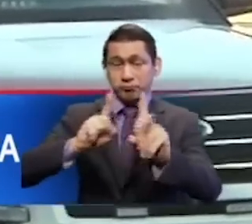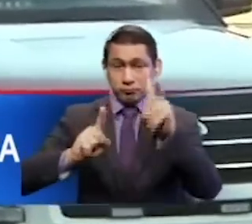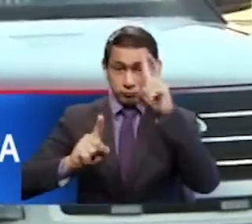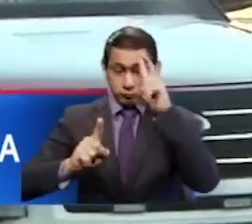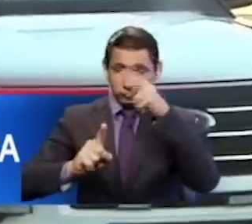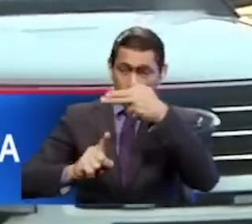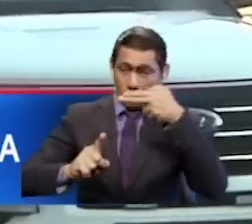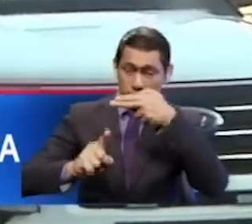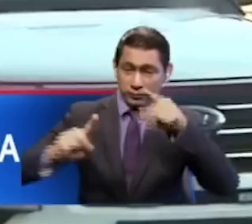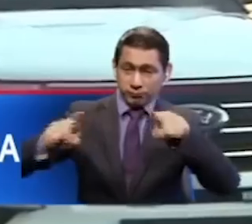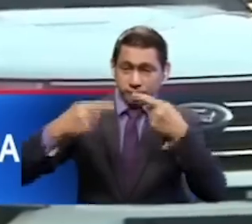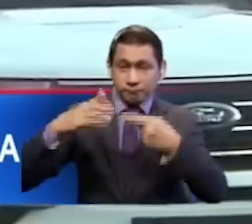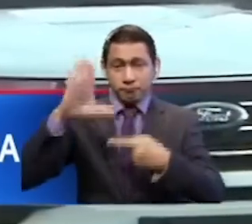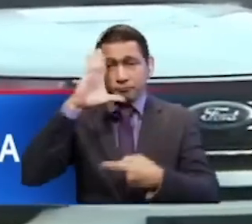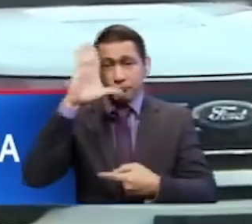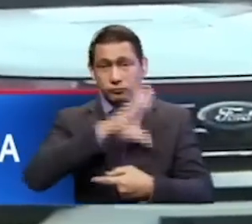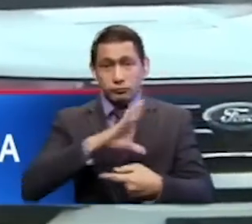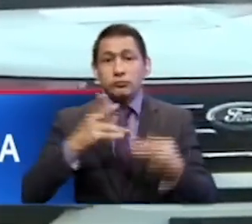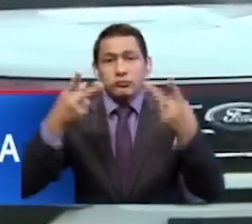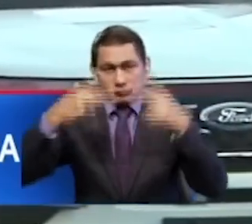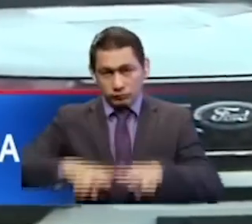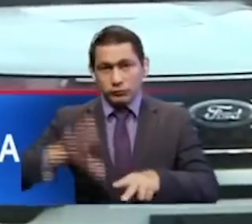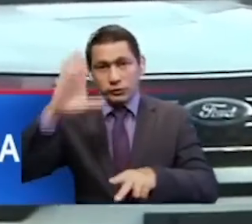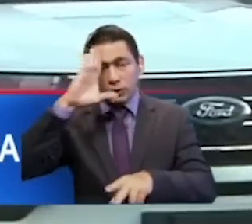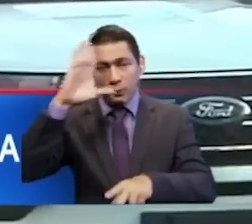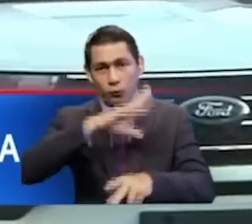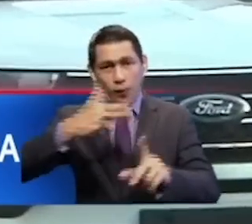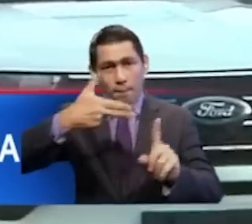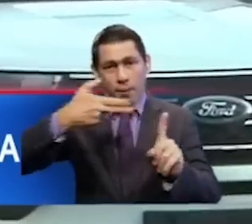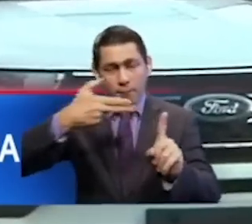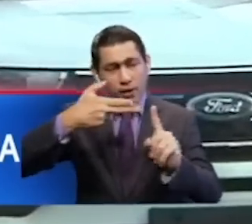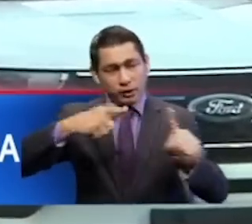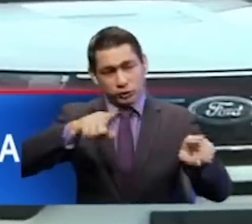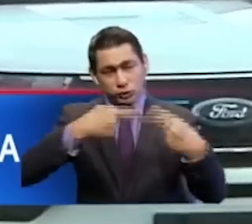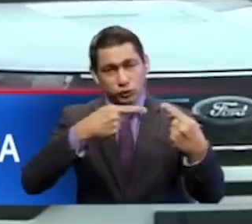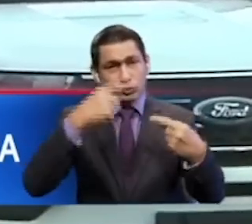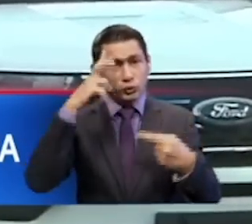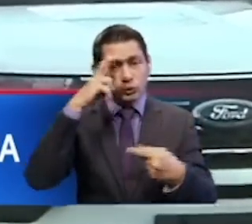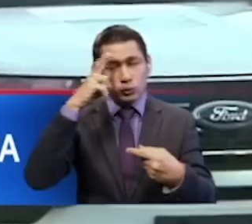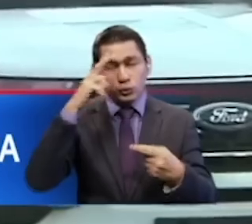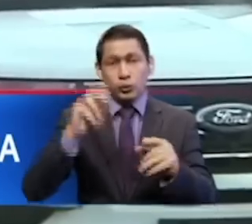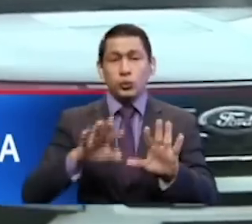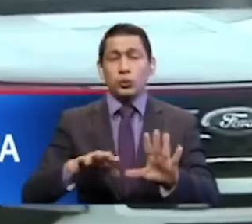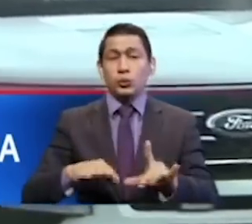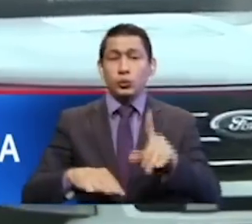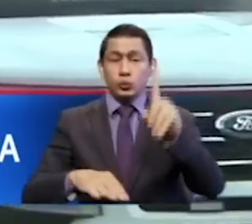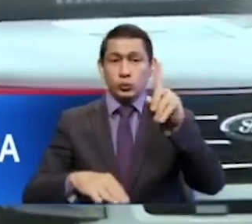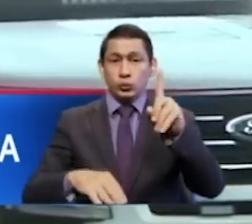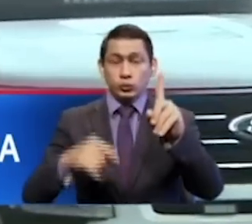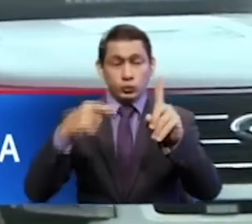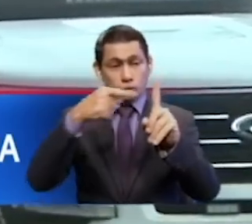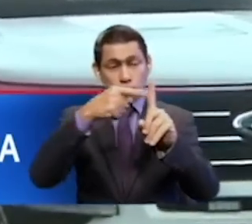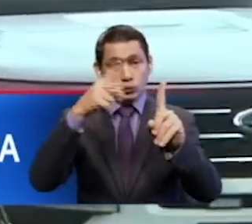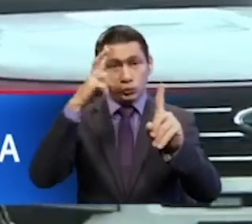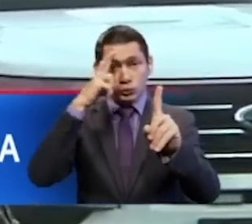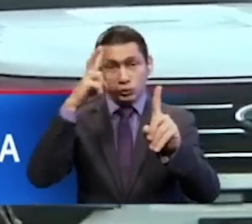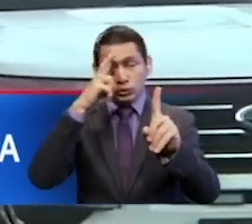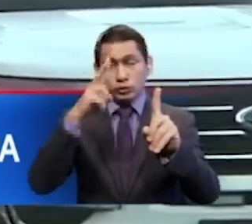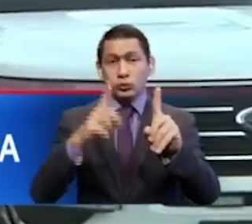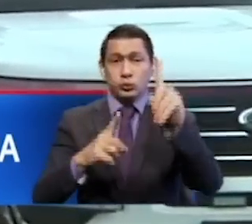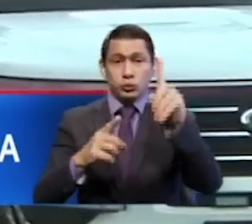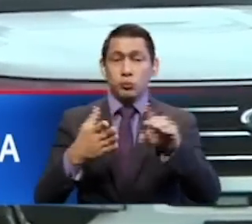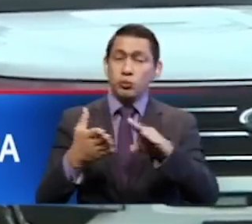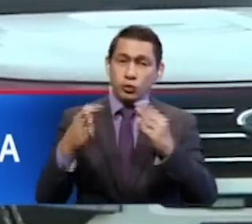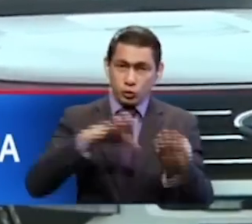así que los miembros policiales también repelen esa agresión. En esas circunstancias, uno de los delincuentes es neutralizado, es dado de baja. Este momento se está